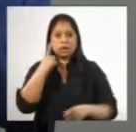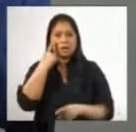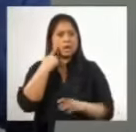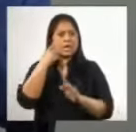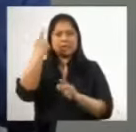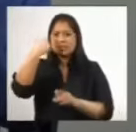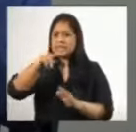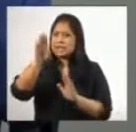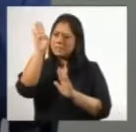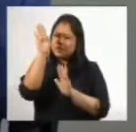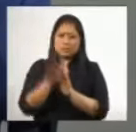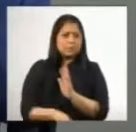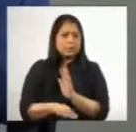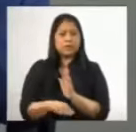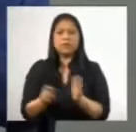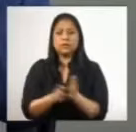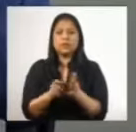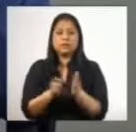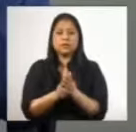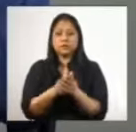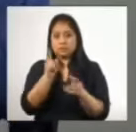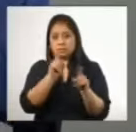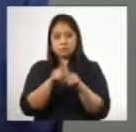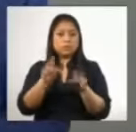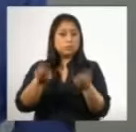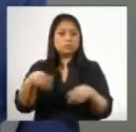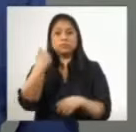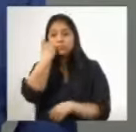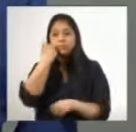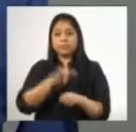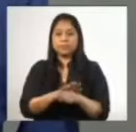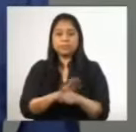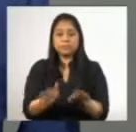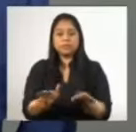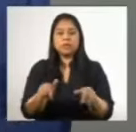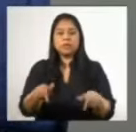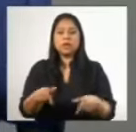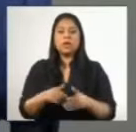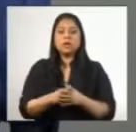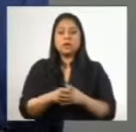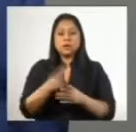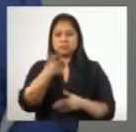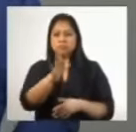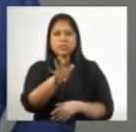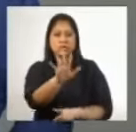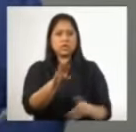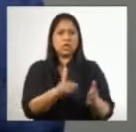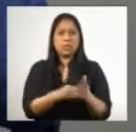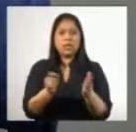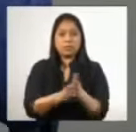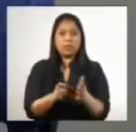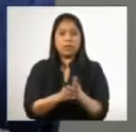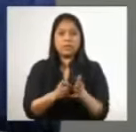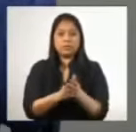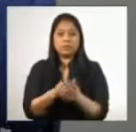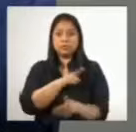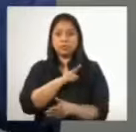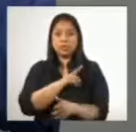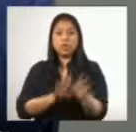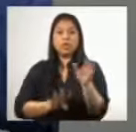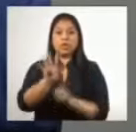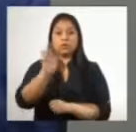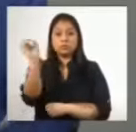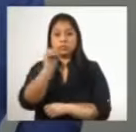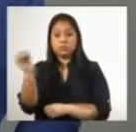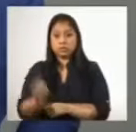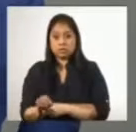más bajo en contaminación de casos positivos. De casi 5.000 pruebas, solo el